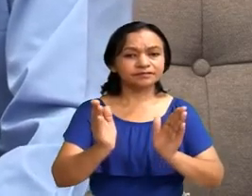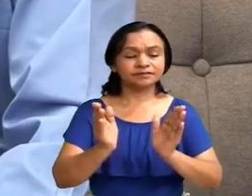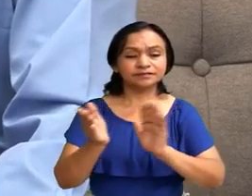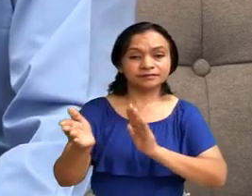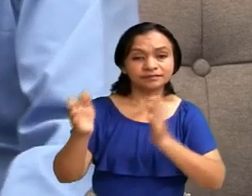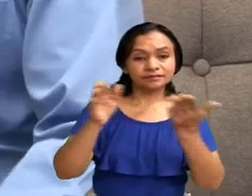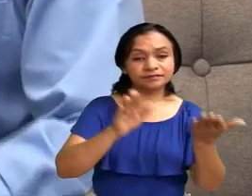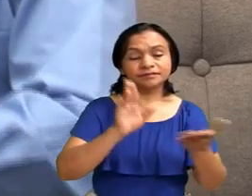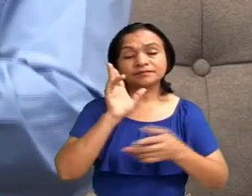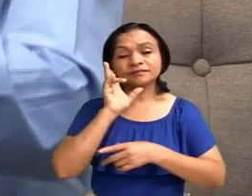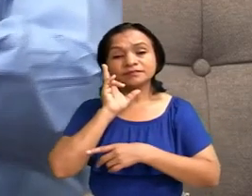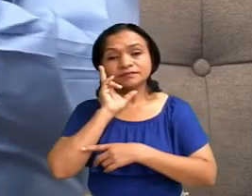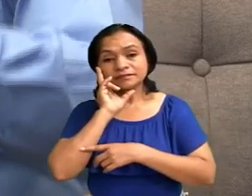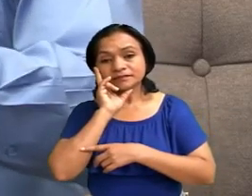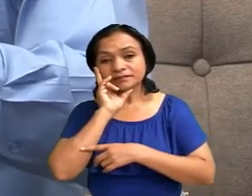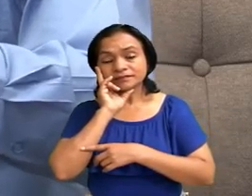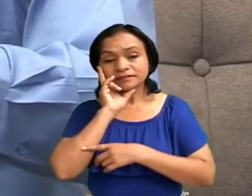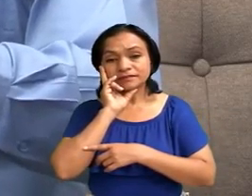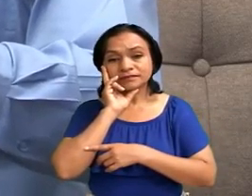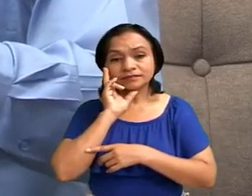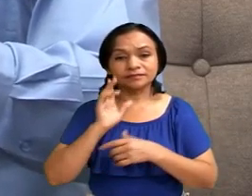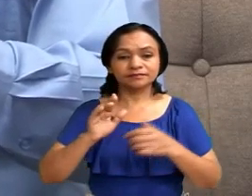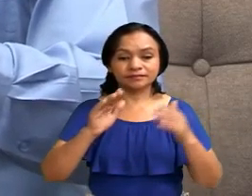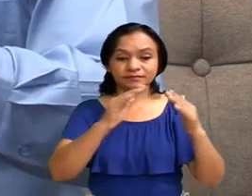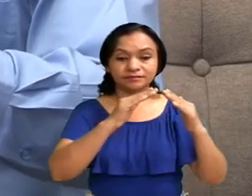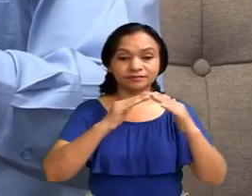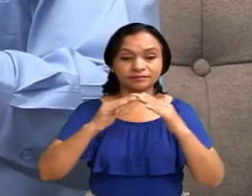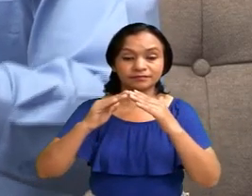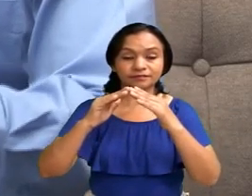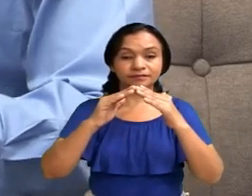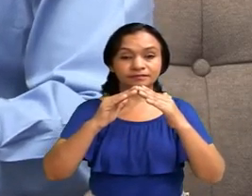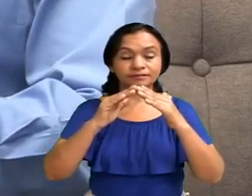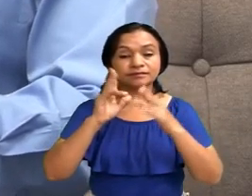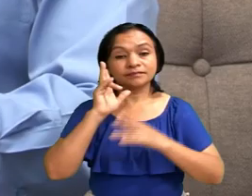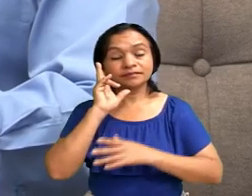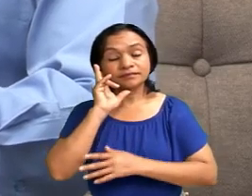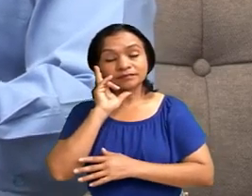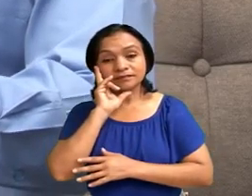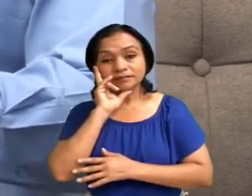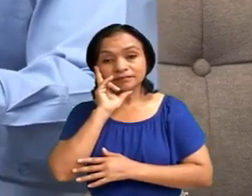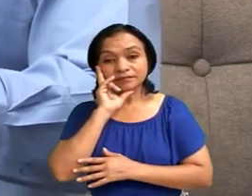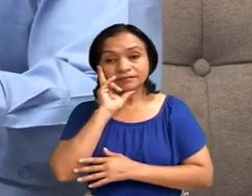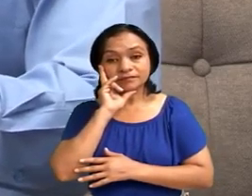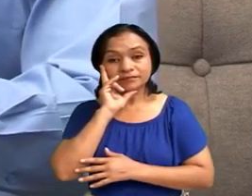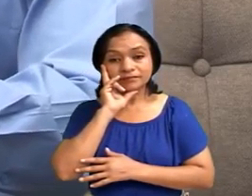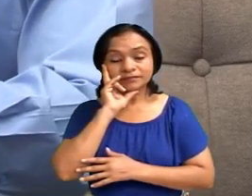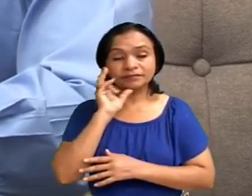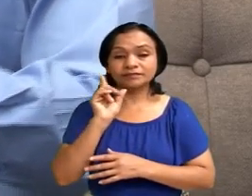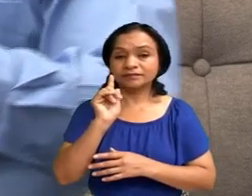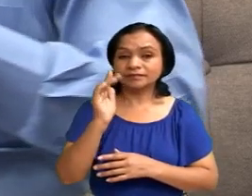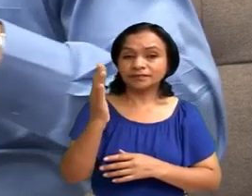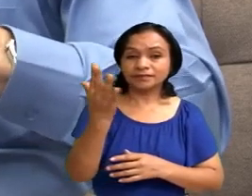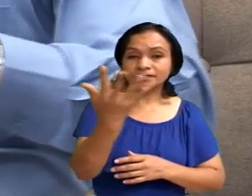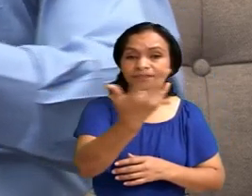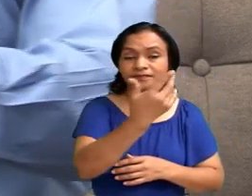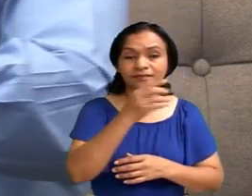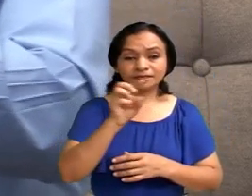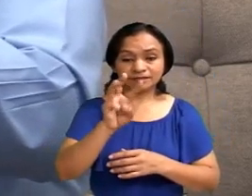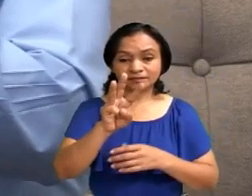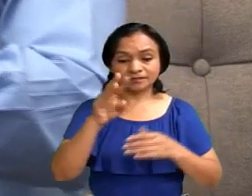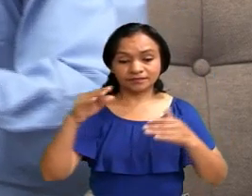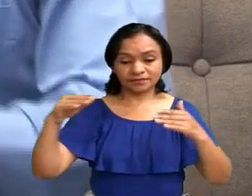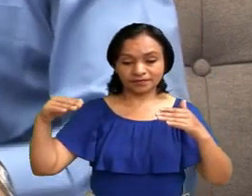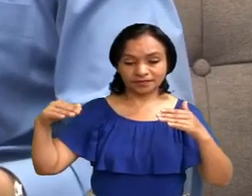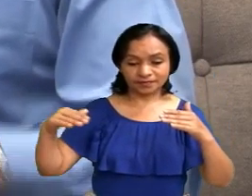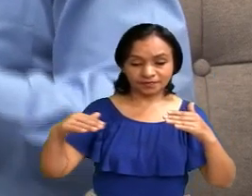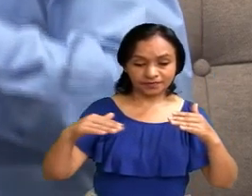muerte de Rubén Darío, en la ciudad de Darío, toda la periferia, las tres entradas de